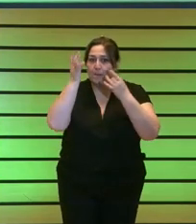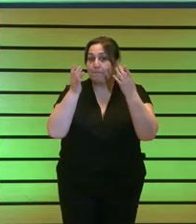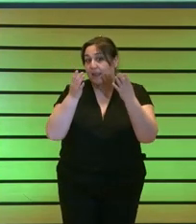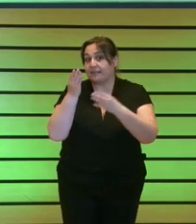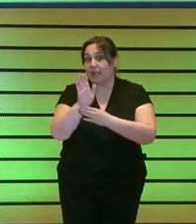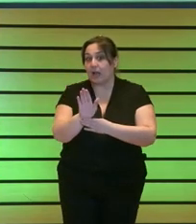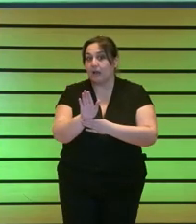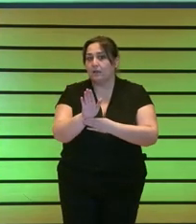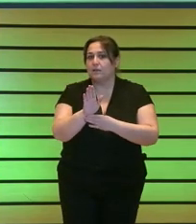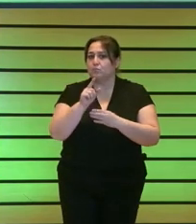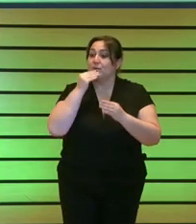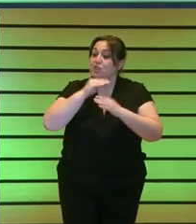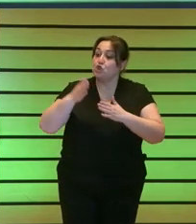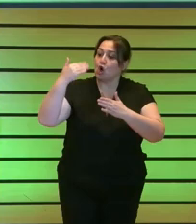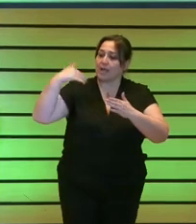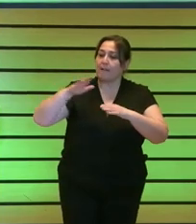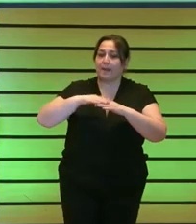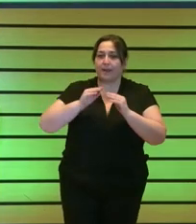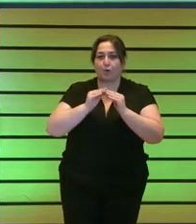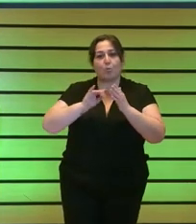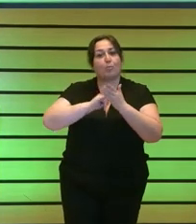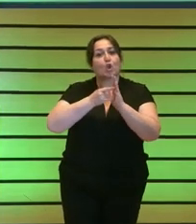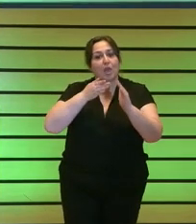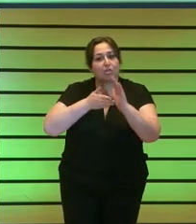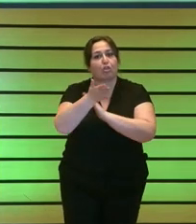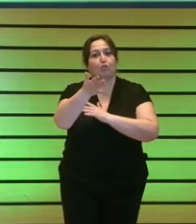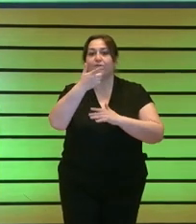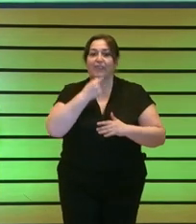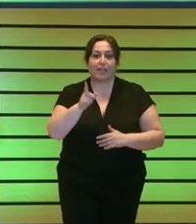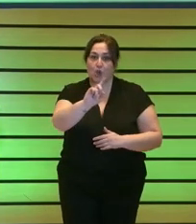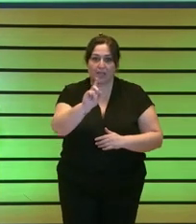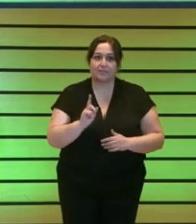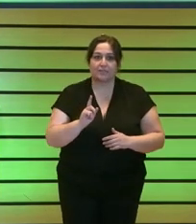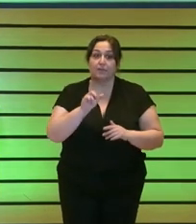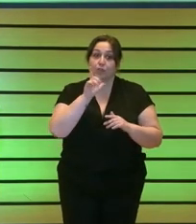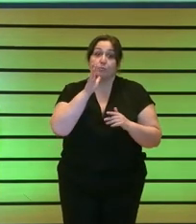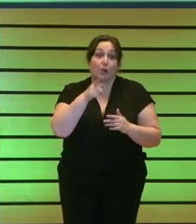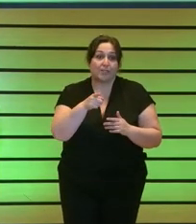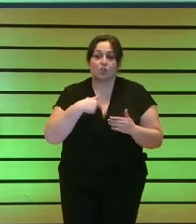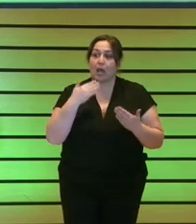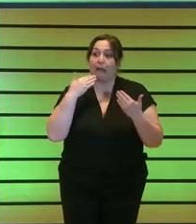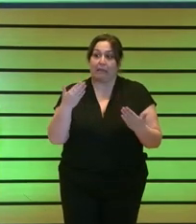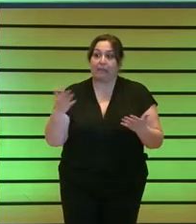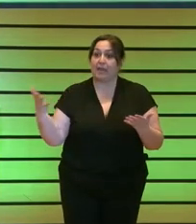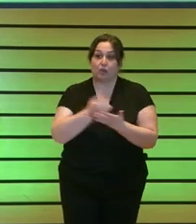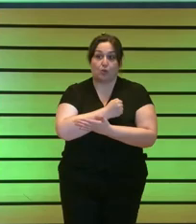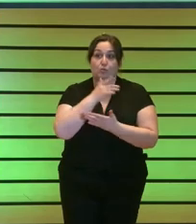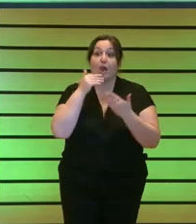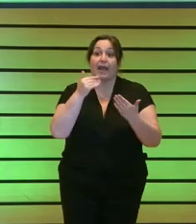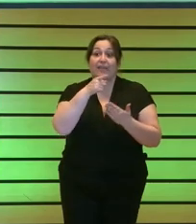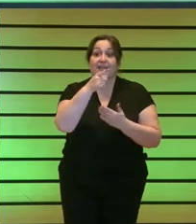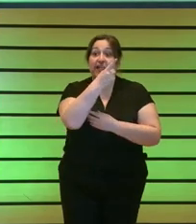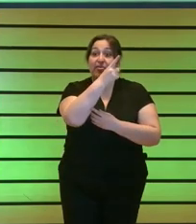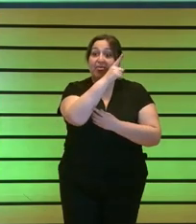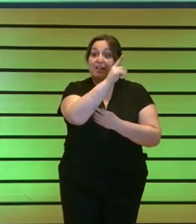una trayectoria no para para llevarla a cabo entonces no es fácil entonces agradeceros a todos porque gracias a esas 106 prácticas